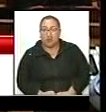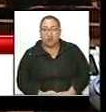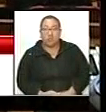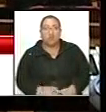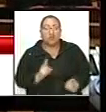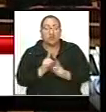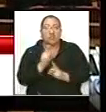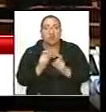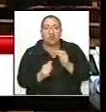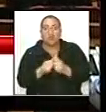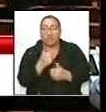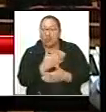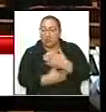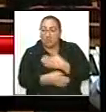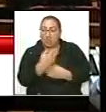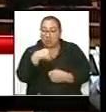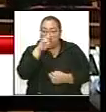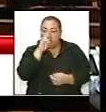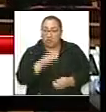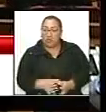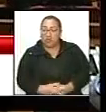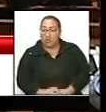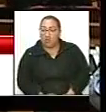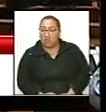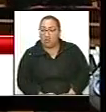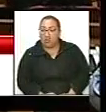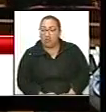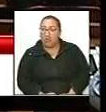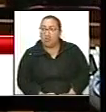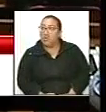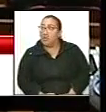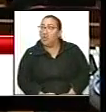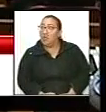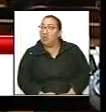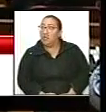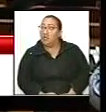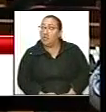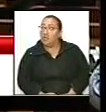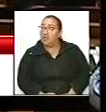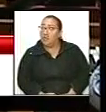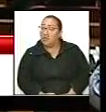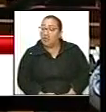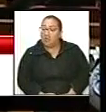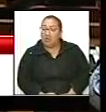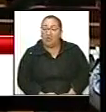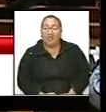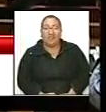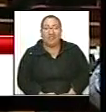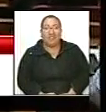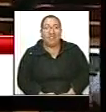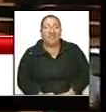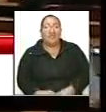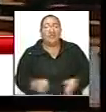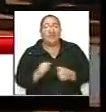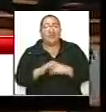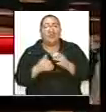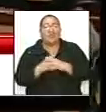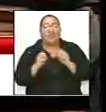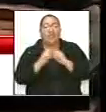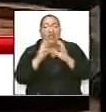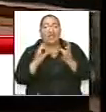con discapacidad en el Perú. No sin antes pedir un fuerte aplauso para cada uno de los presentes, todo es en el marco de la celebración por el Día de la